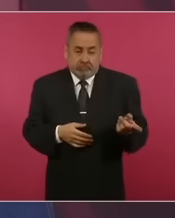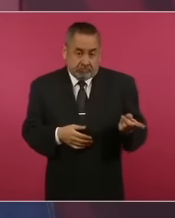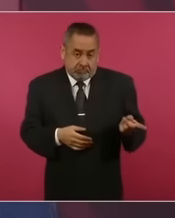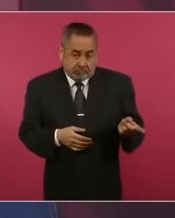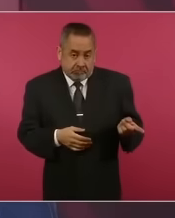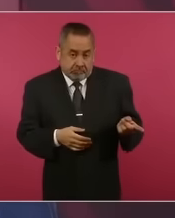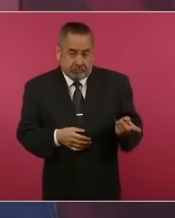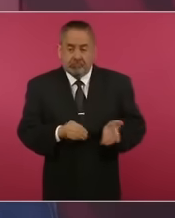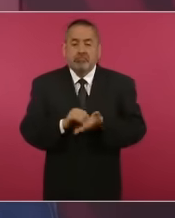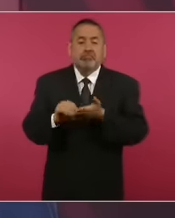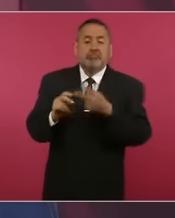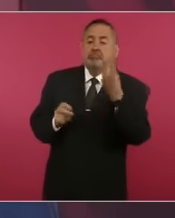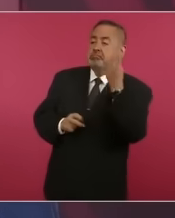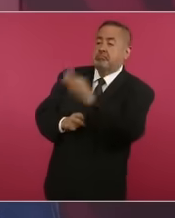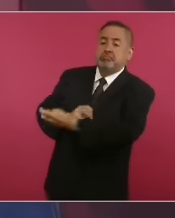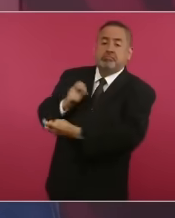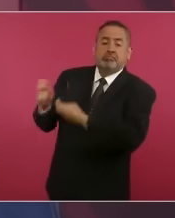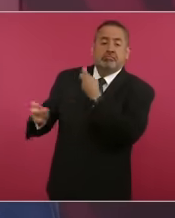y calumniando,